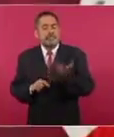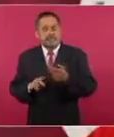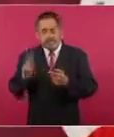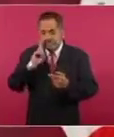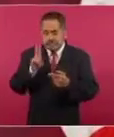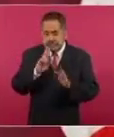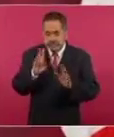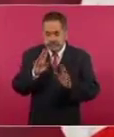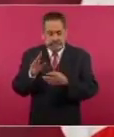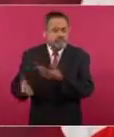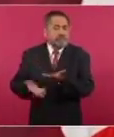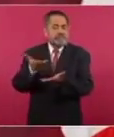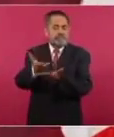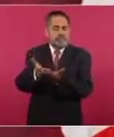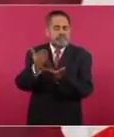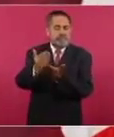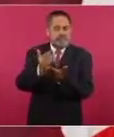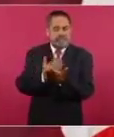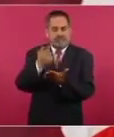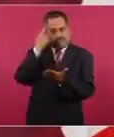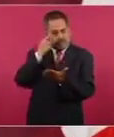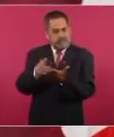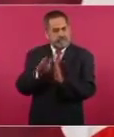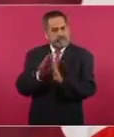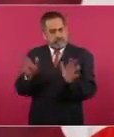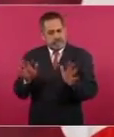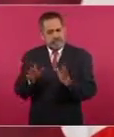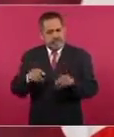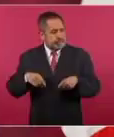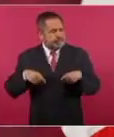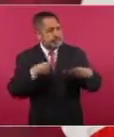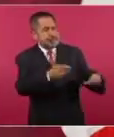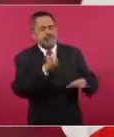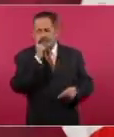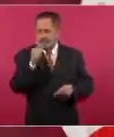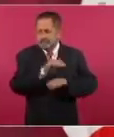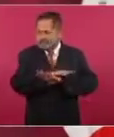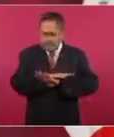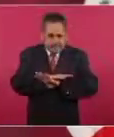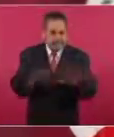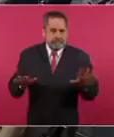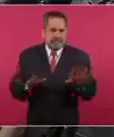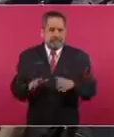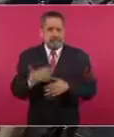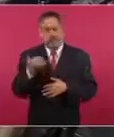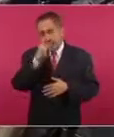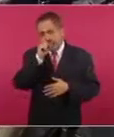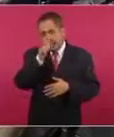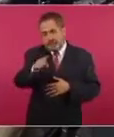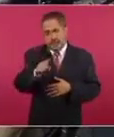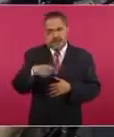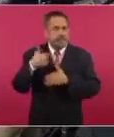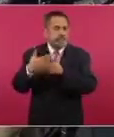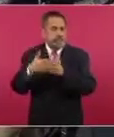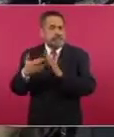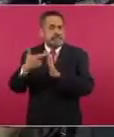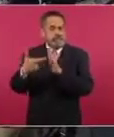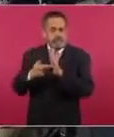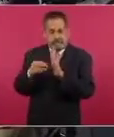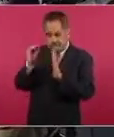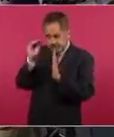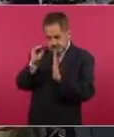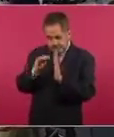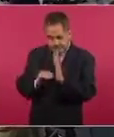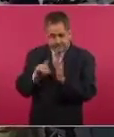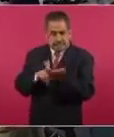una propuesta para que ya no se entre más concesiones y también se reglamente lo